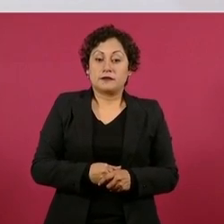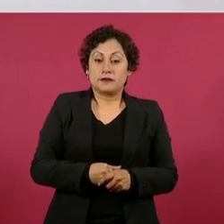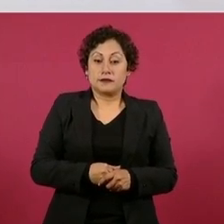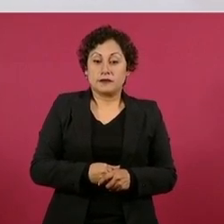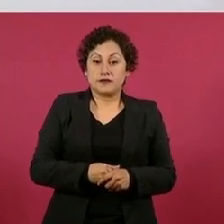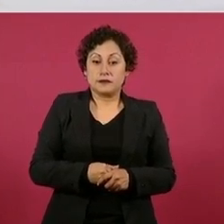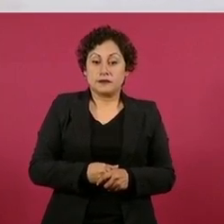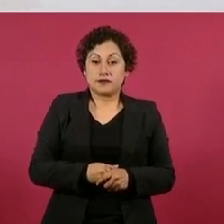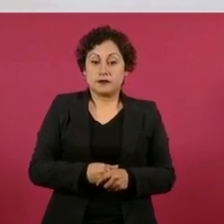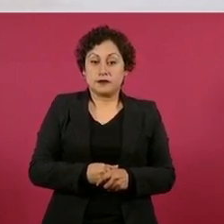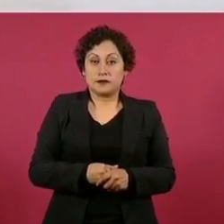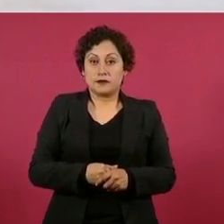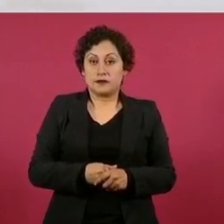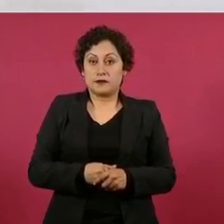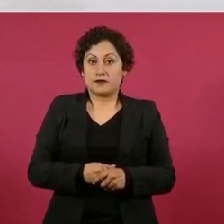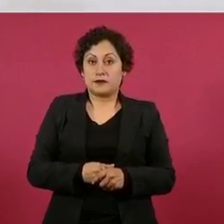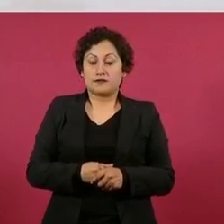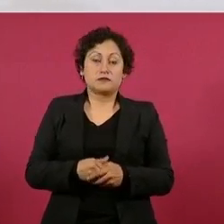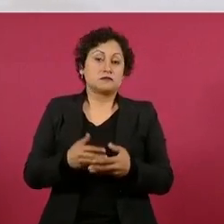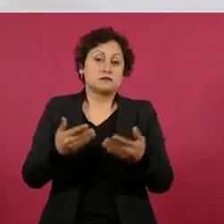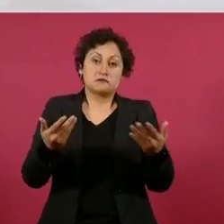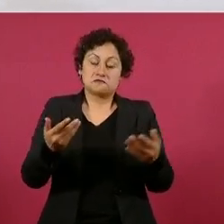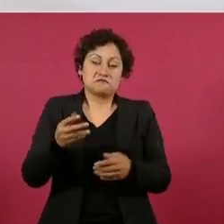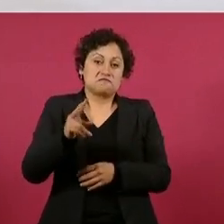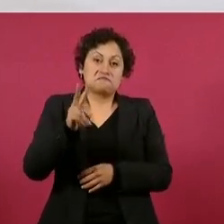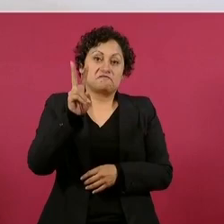No fue muy bien a los mexicanos.